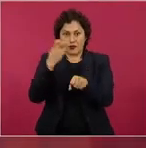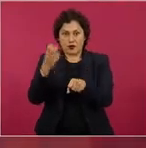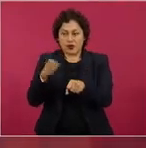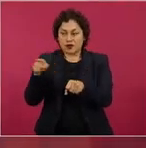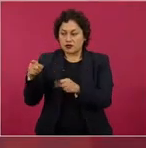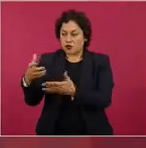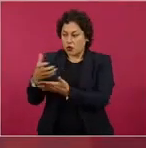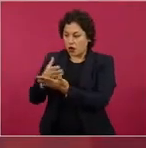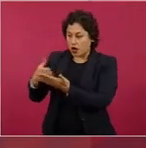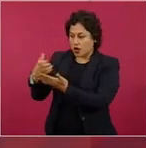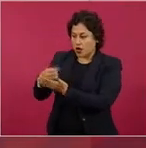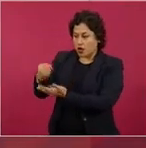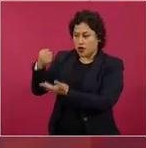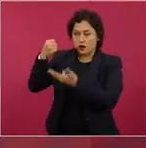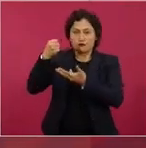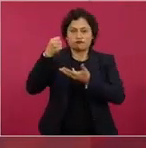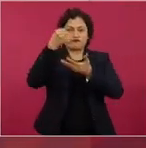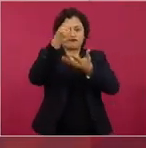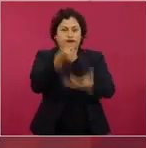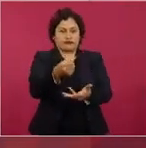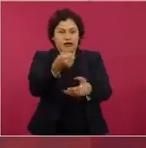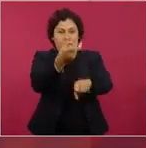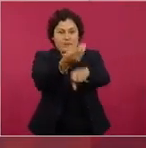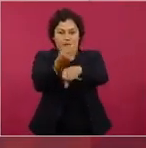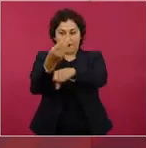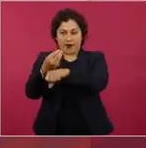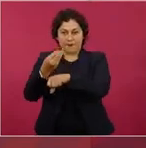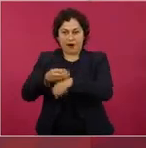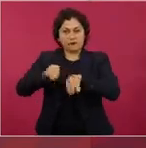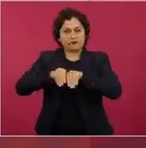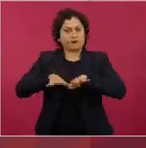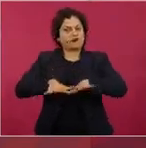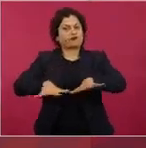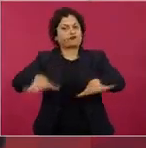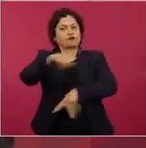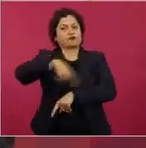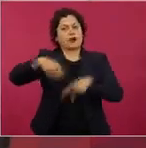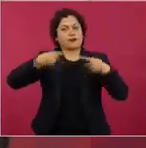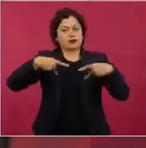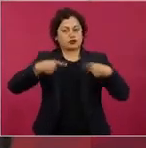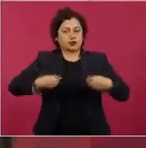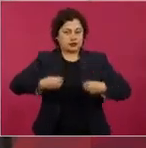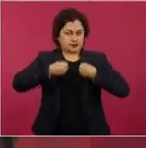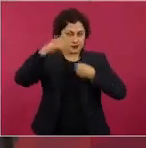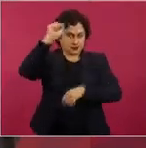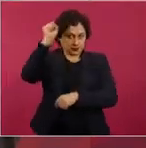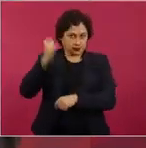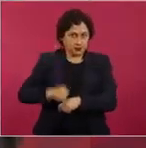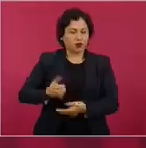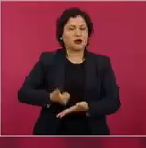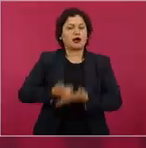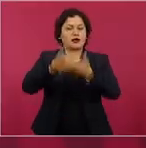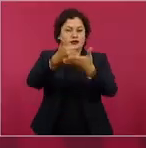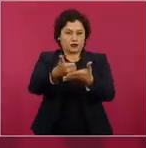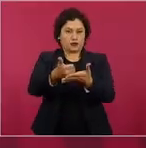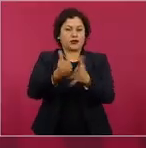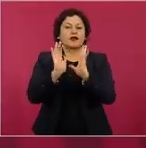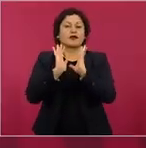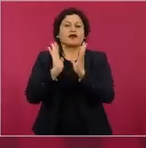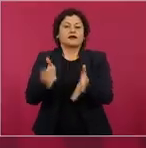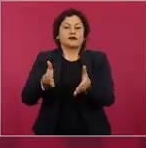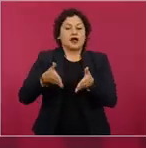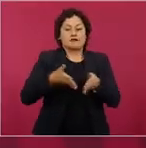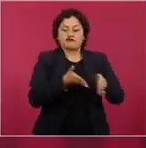Y además se están haciendo distritos, se está haciendo un distrito de riego, se están haciendo canales